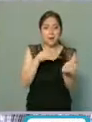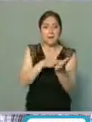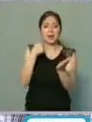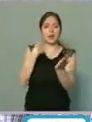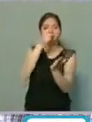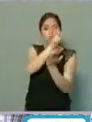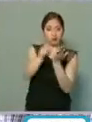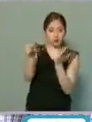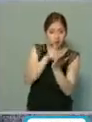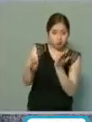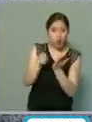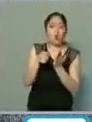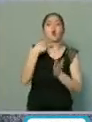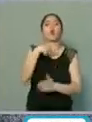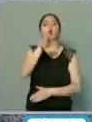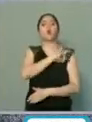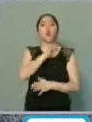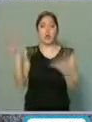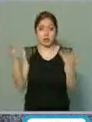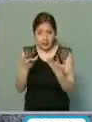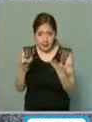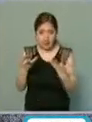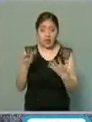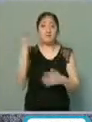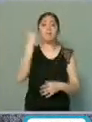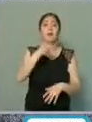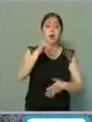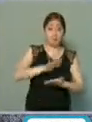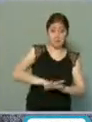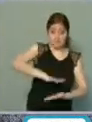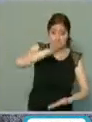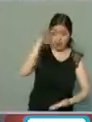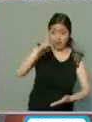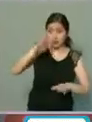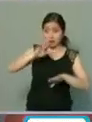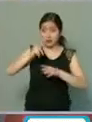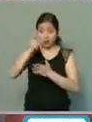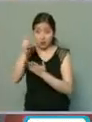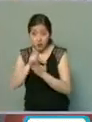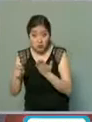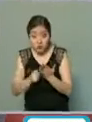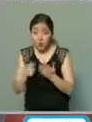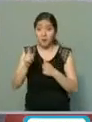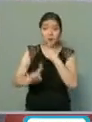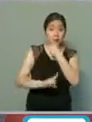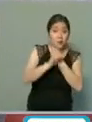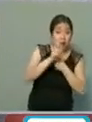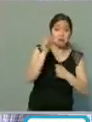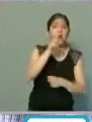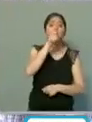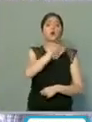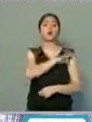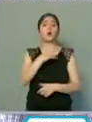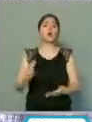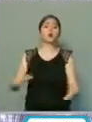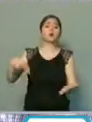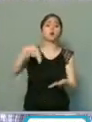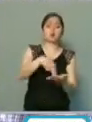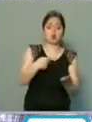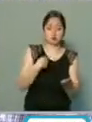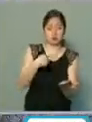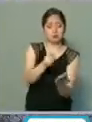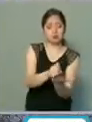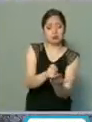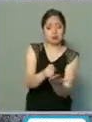demás puede tener acceso a esto. No hay mayores requerimientos. No hay ningún problema para llegar a comprar un arma. Exactamente, no hay